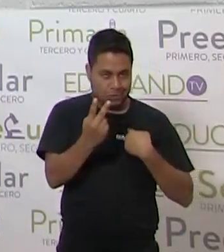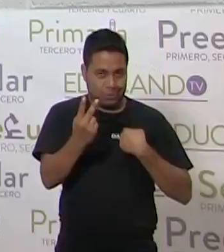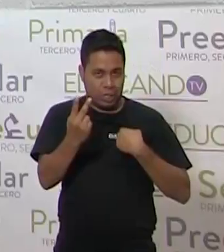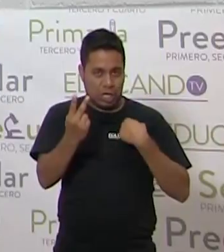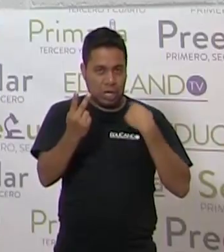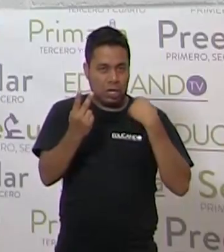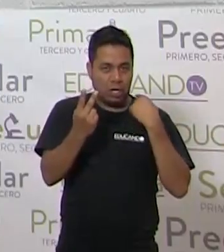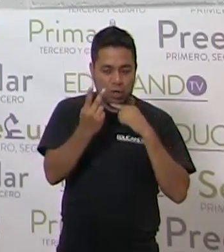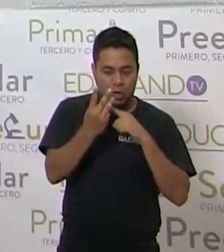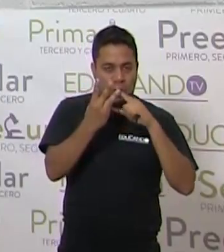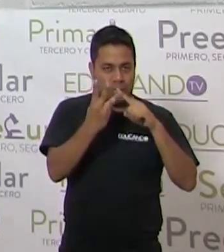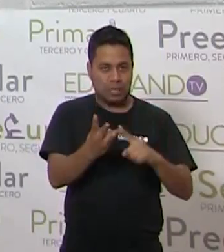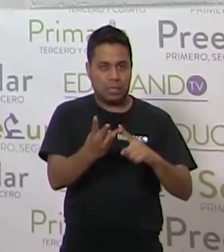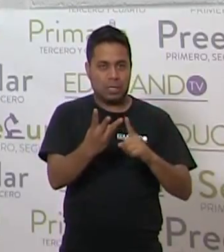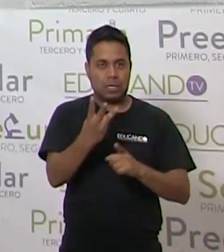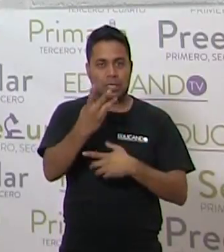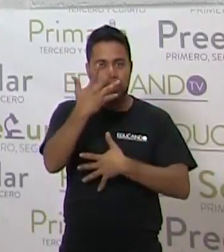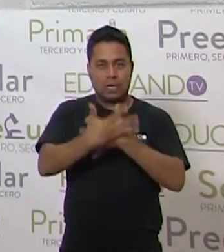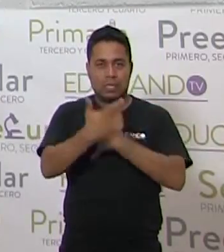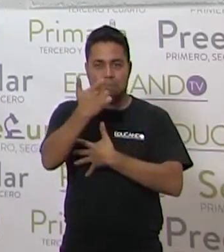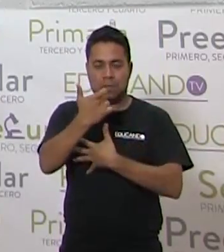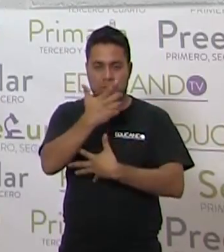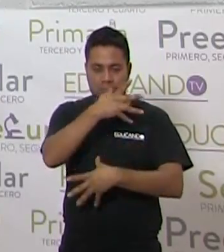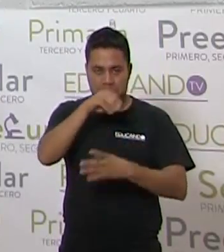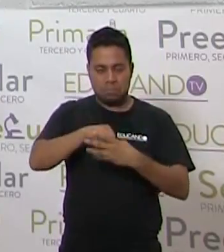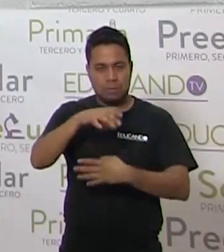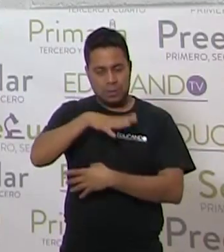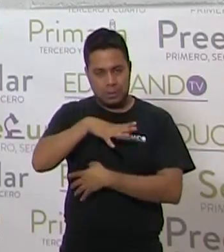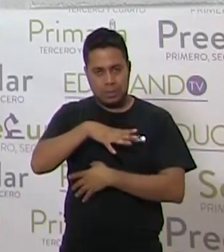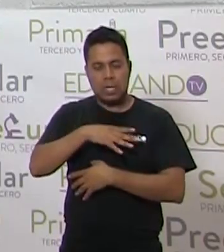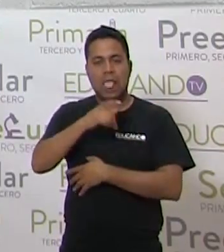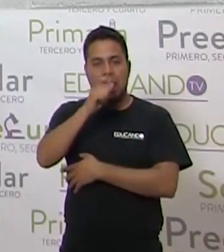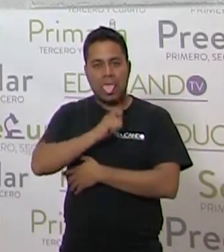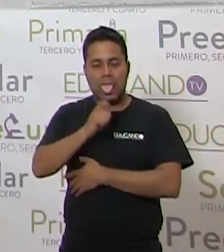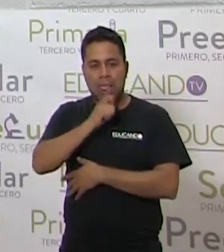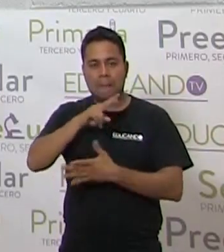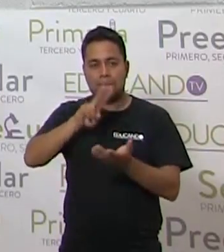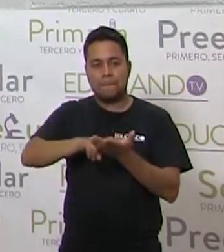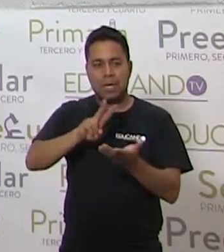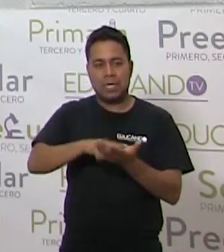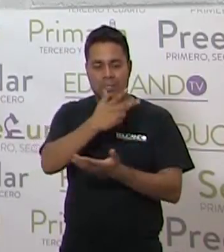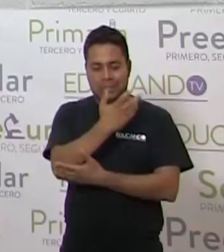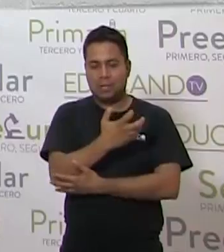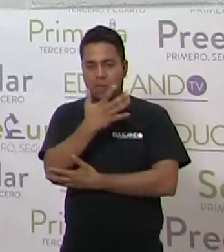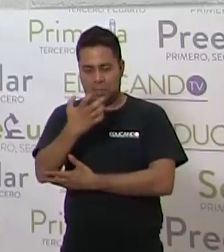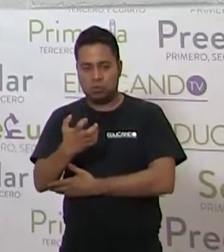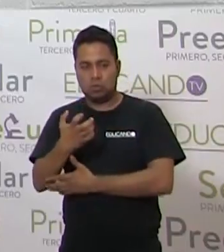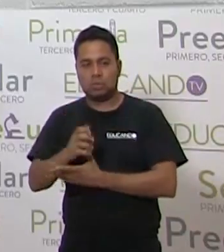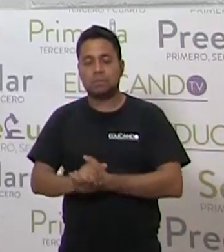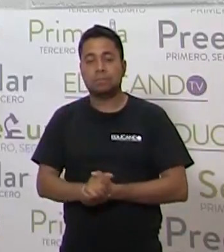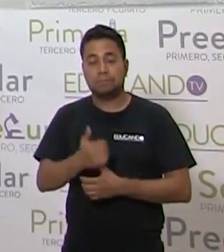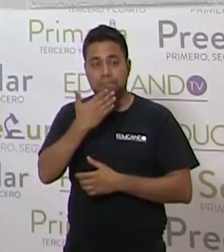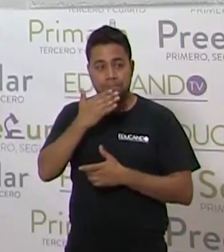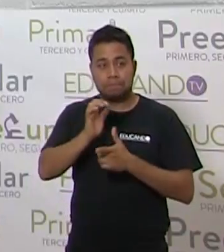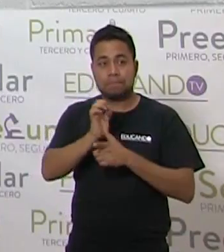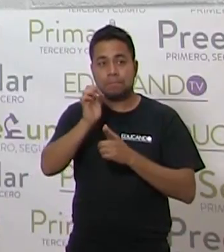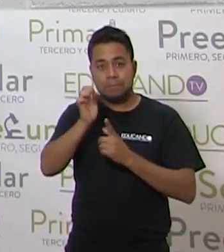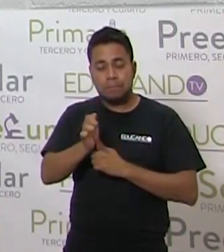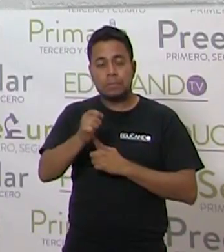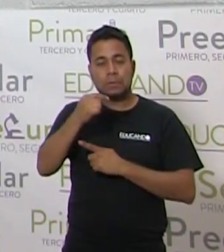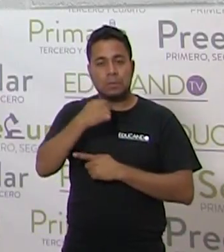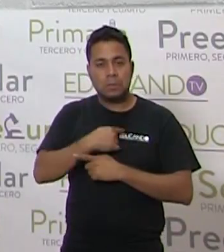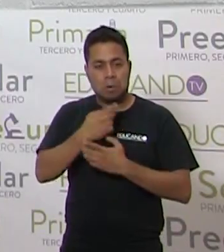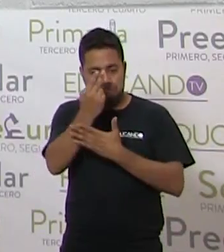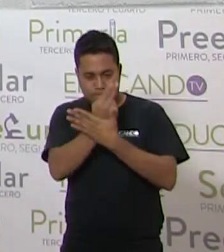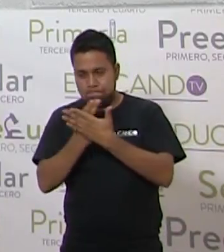tres y tienes 15 pes y les y las paletas cuestan 5 pes cada una entonces voy a voy a hacer unas voy